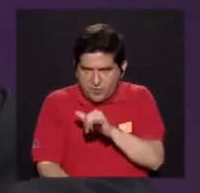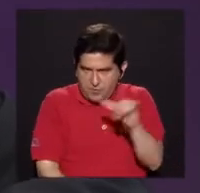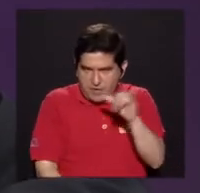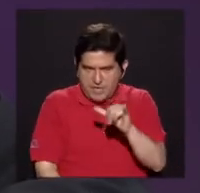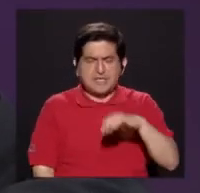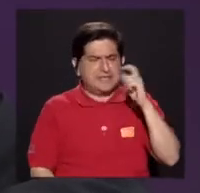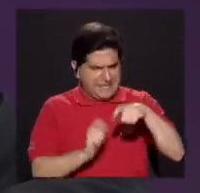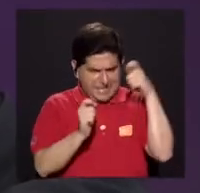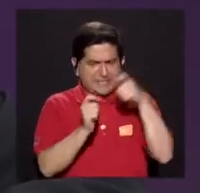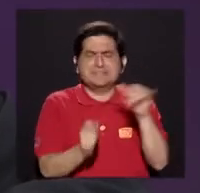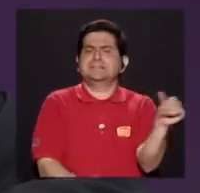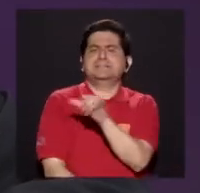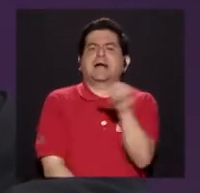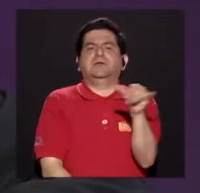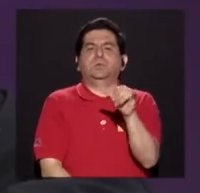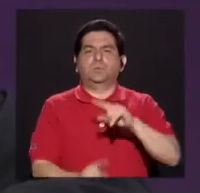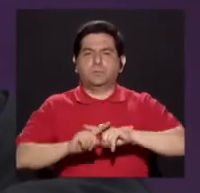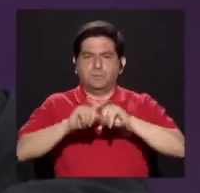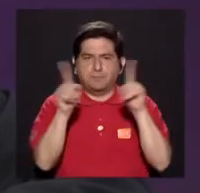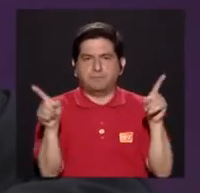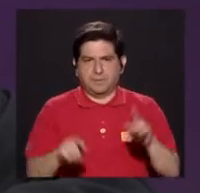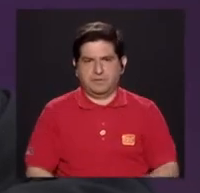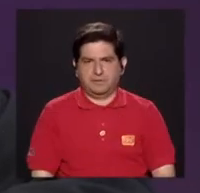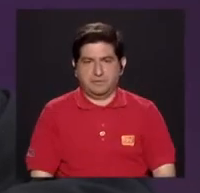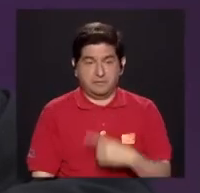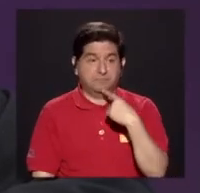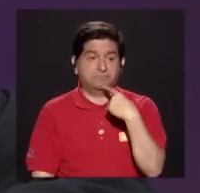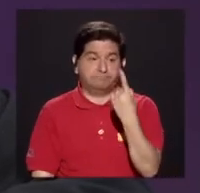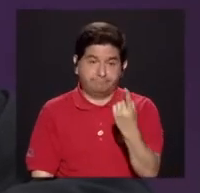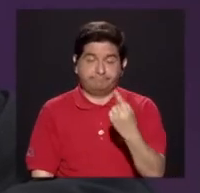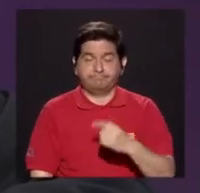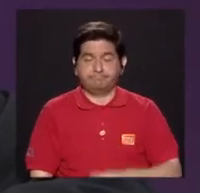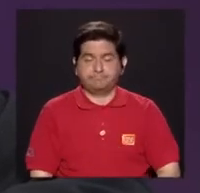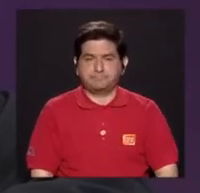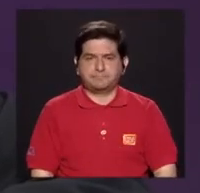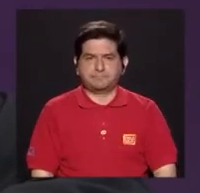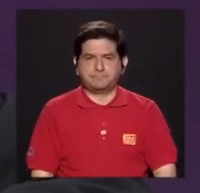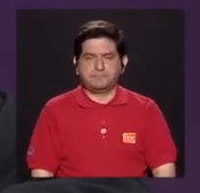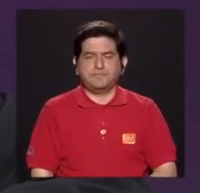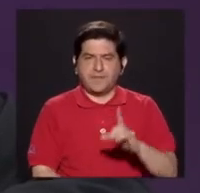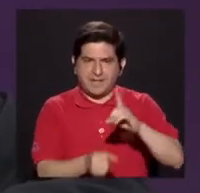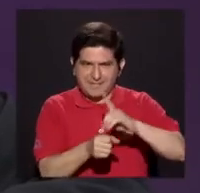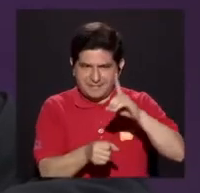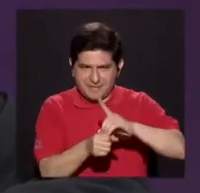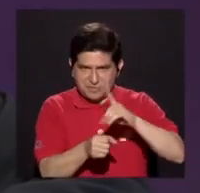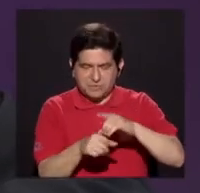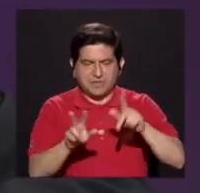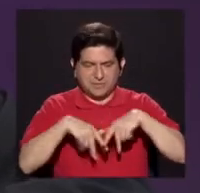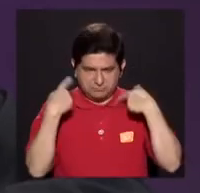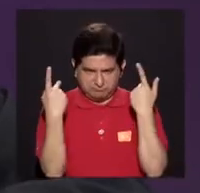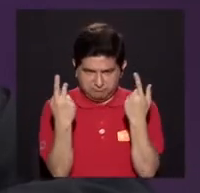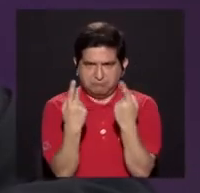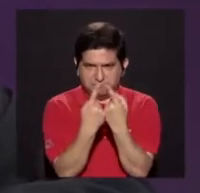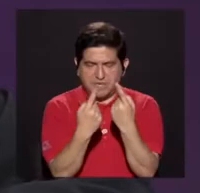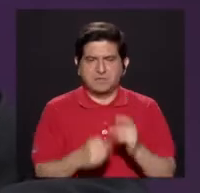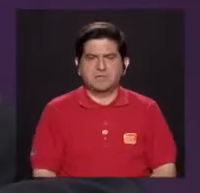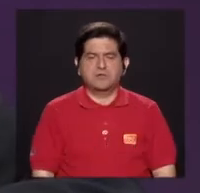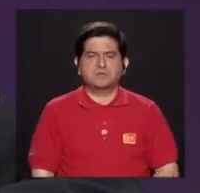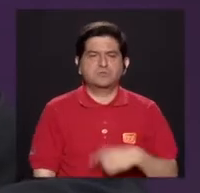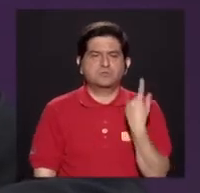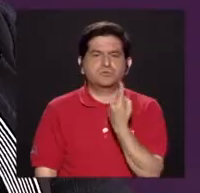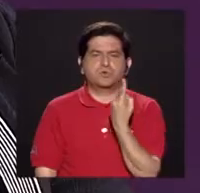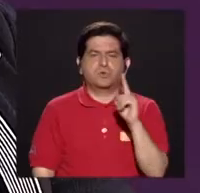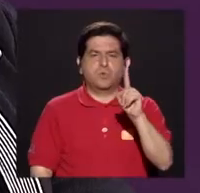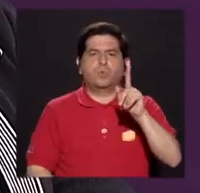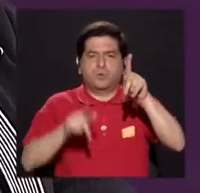valen exactamente igual. Pero también mencionaba que los diputados de estos partidos